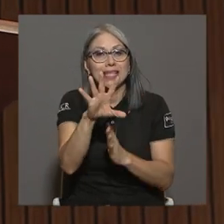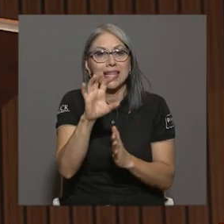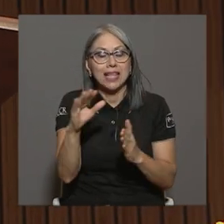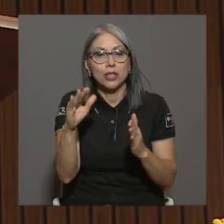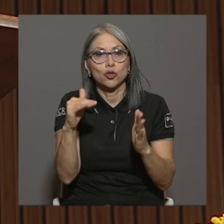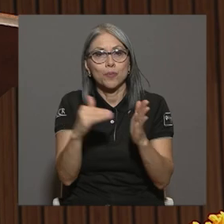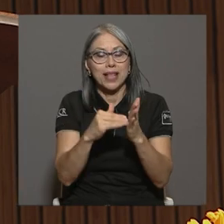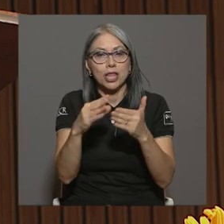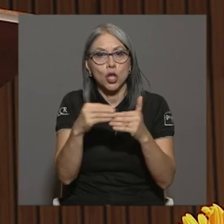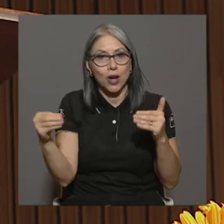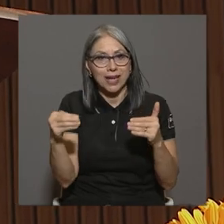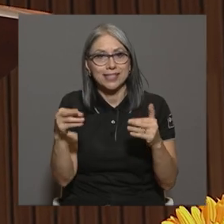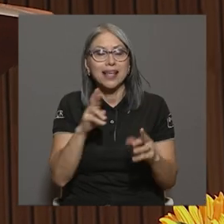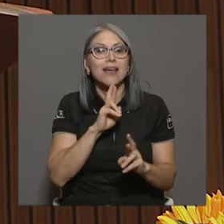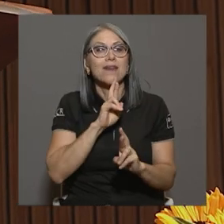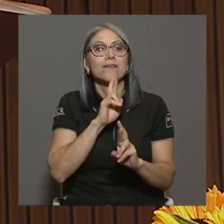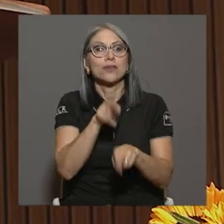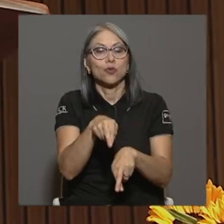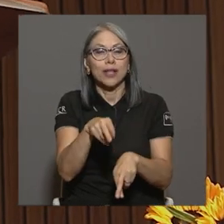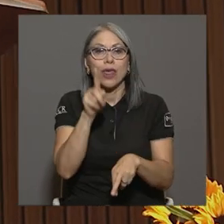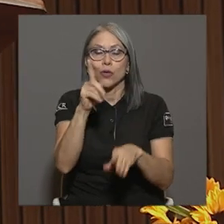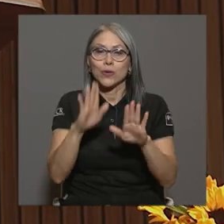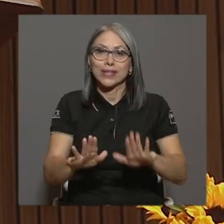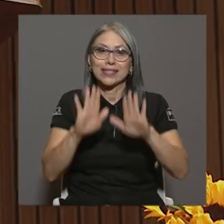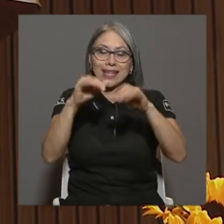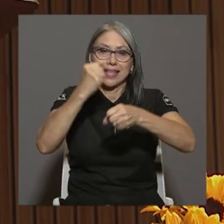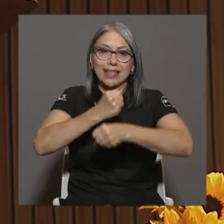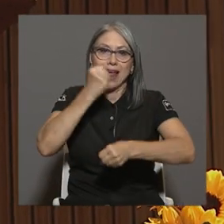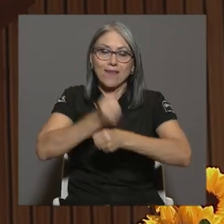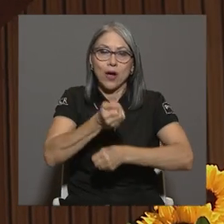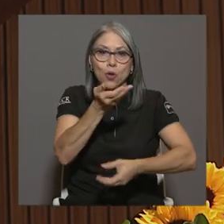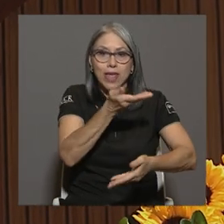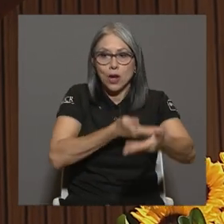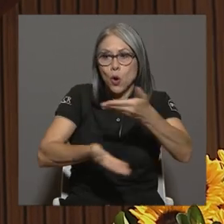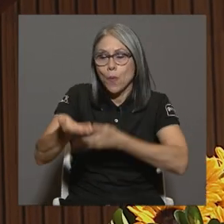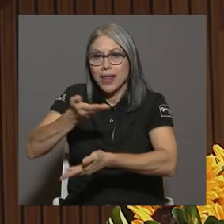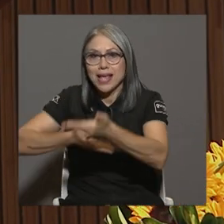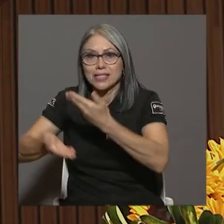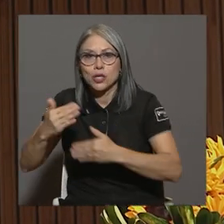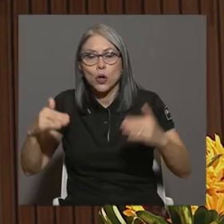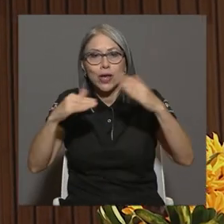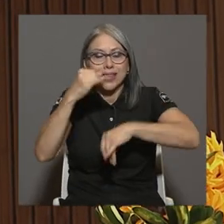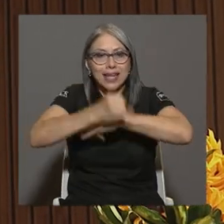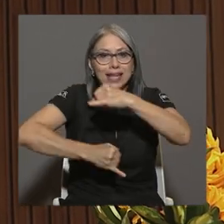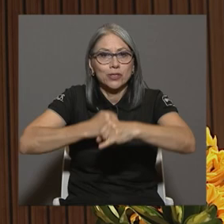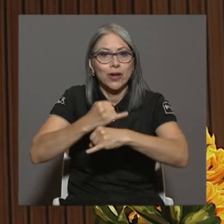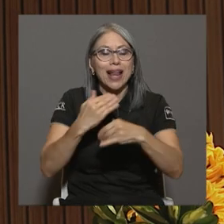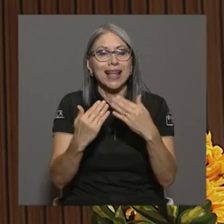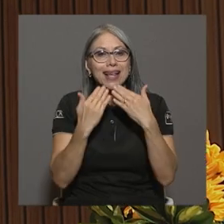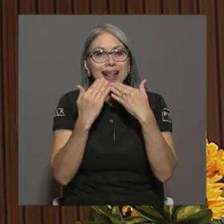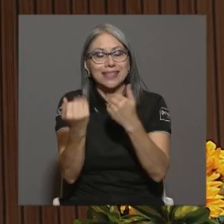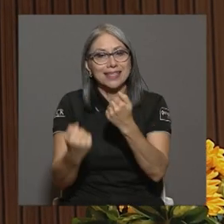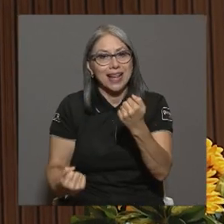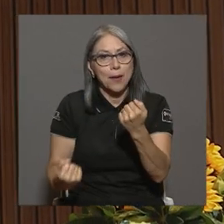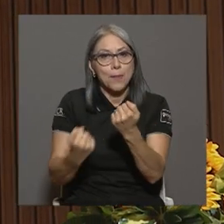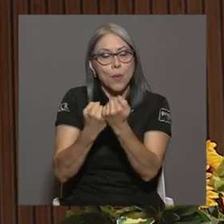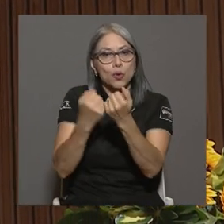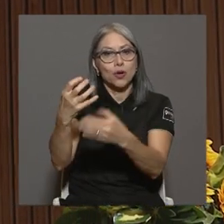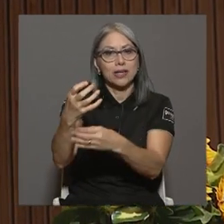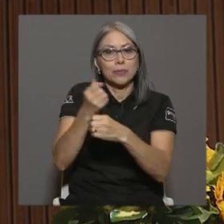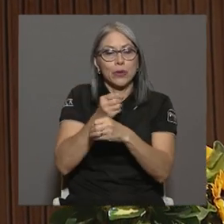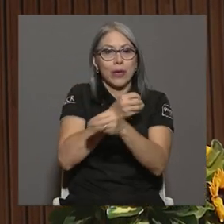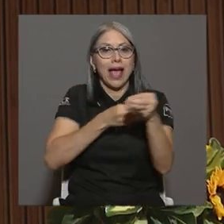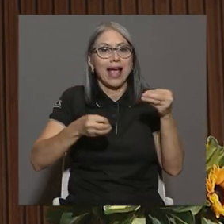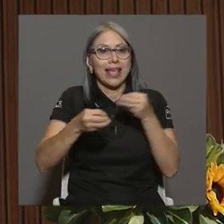$4,500,000, resultado también de un excelente trabajo de cooperación internacional, gracias al apoyo que hemos recibido de la